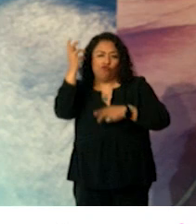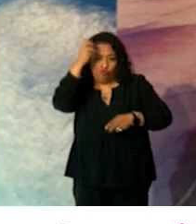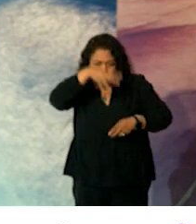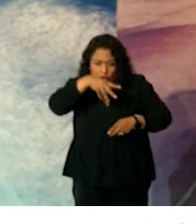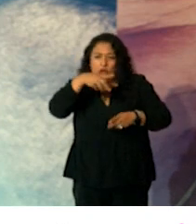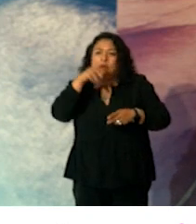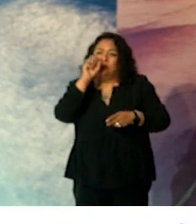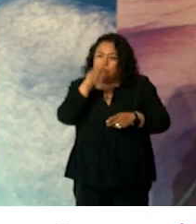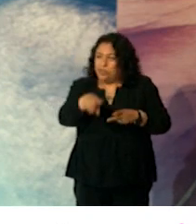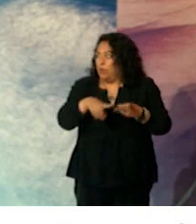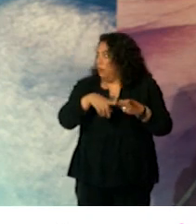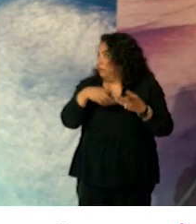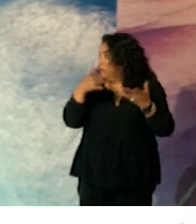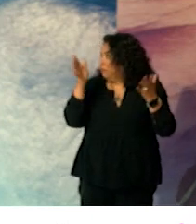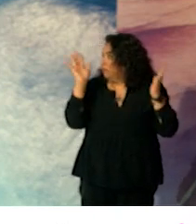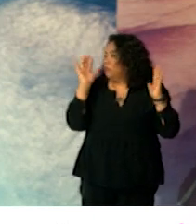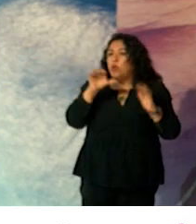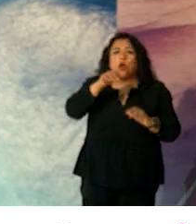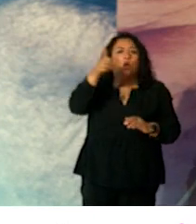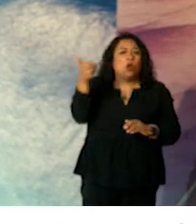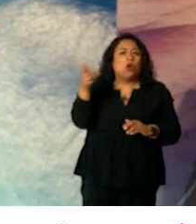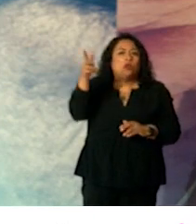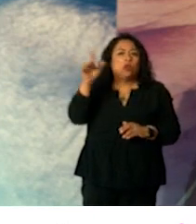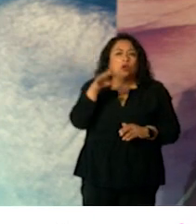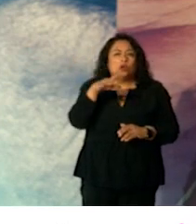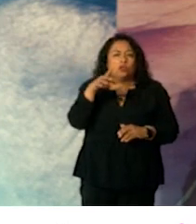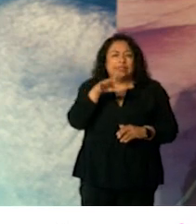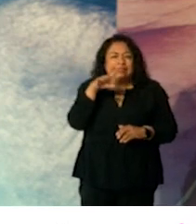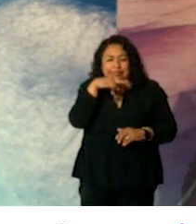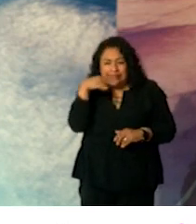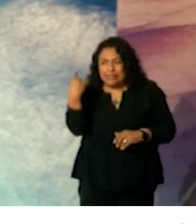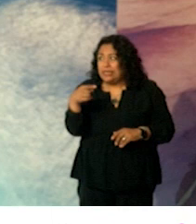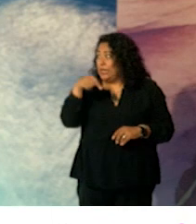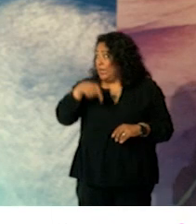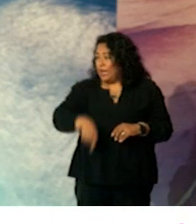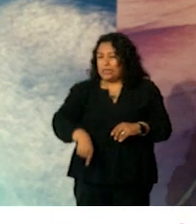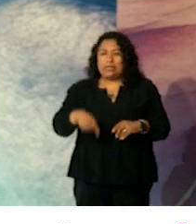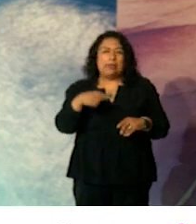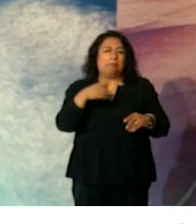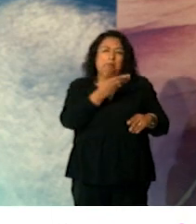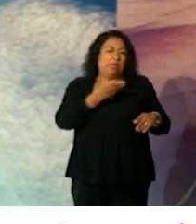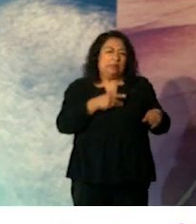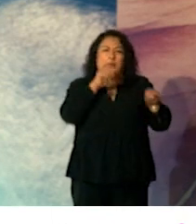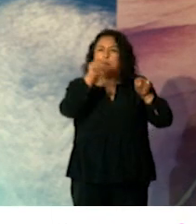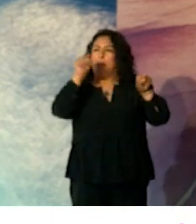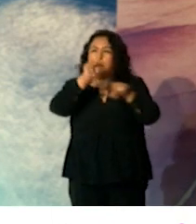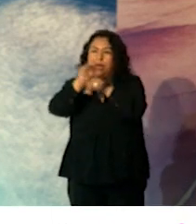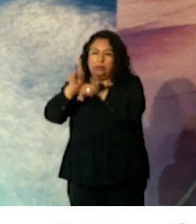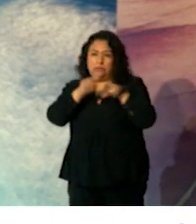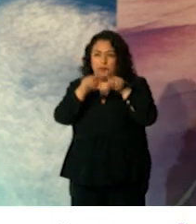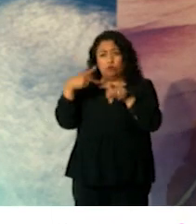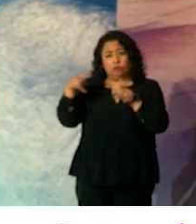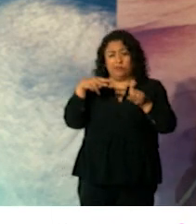Javier Milei, también pues en otra parte en Chile, con Boric, aquí con Andrés Manuel, etcétera, que cada uno